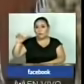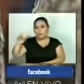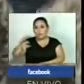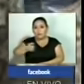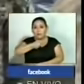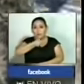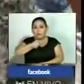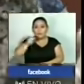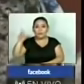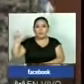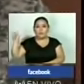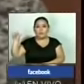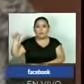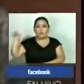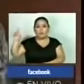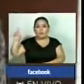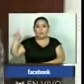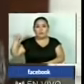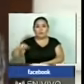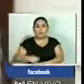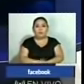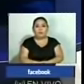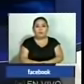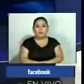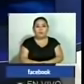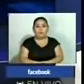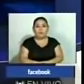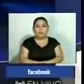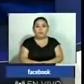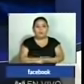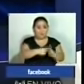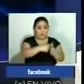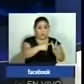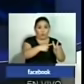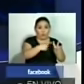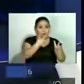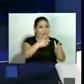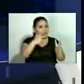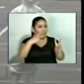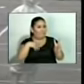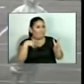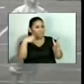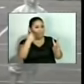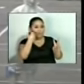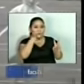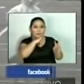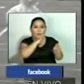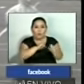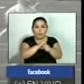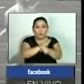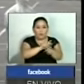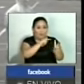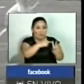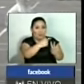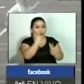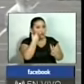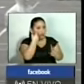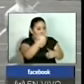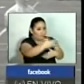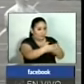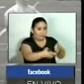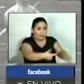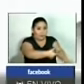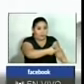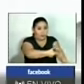Carla Góchez, Noticiero Hechos. Y 2 personas más se recuperaron de COVID-19 después de permanecer ingresados